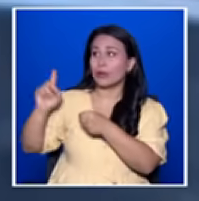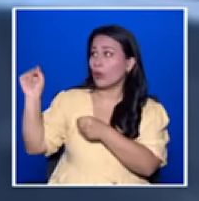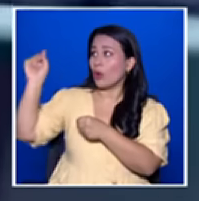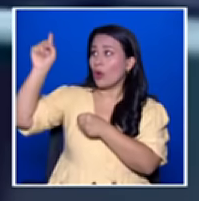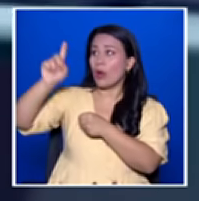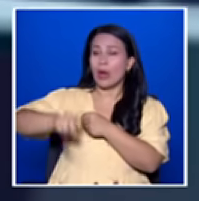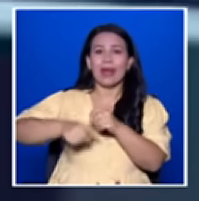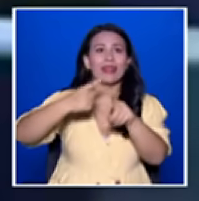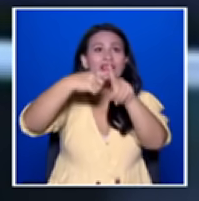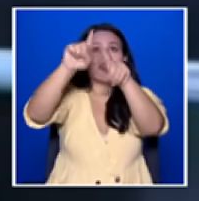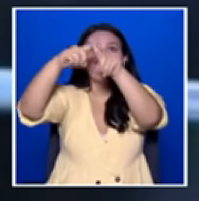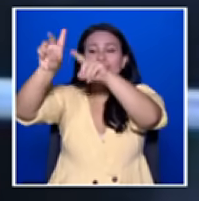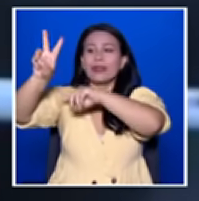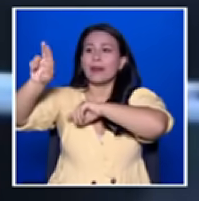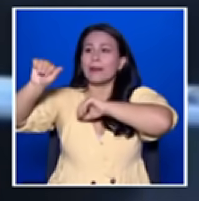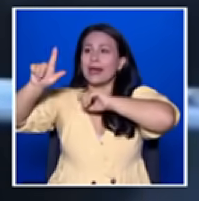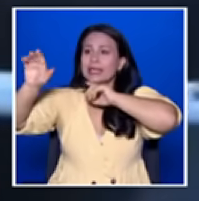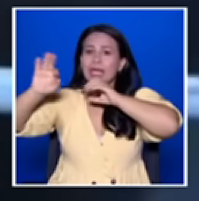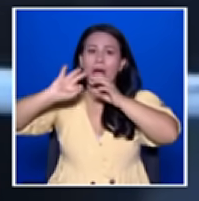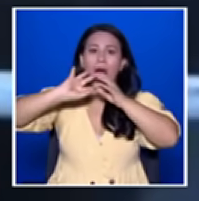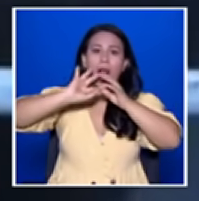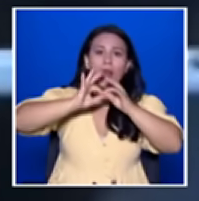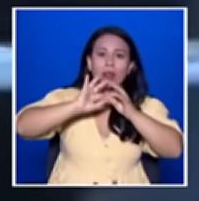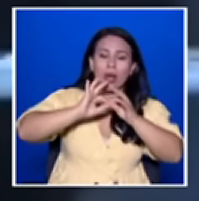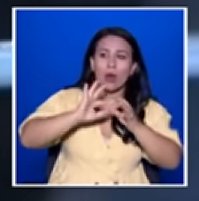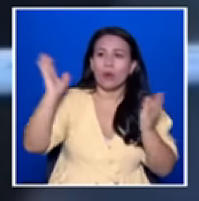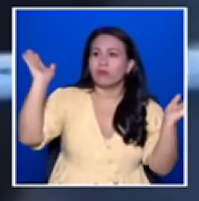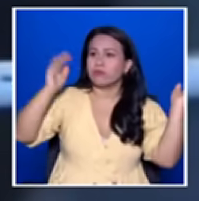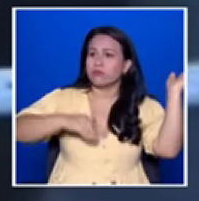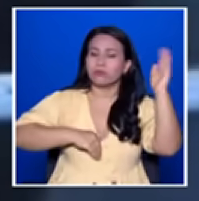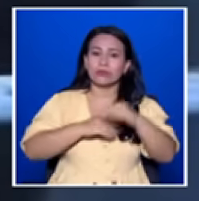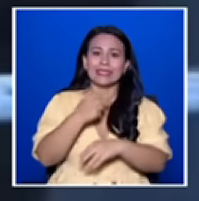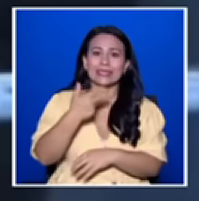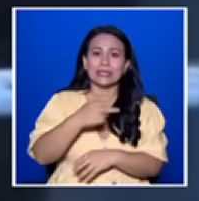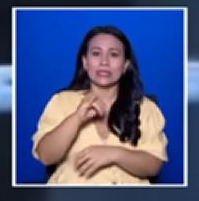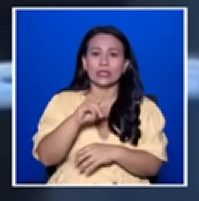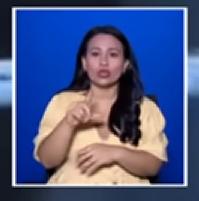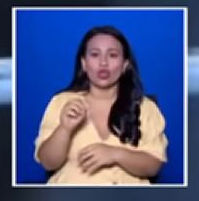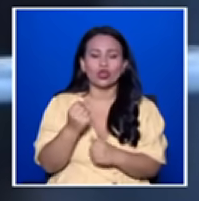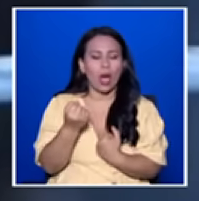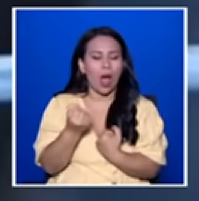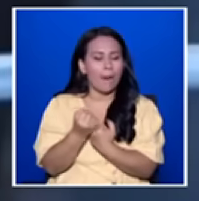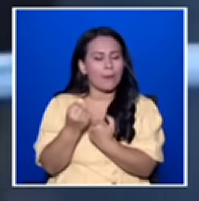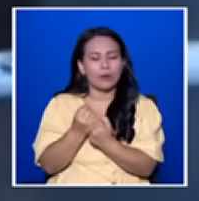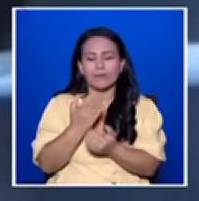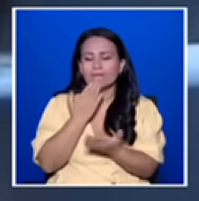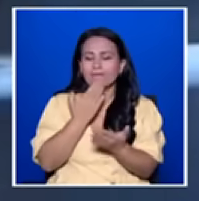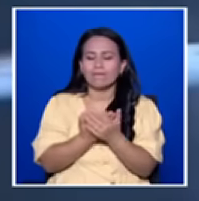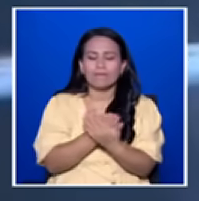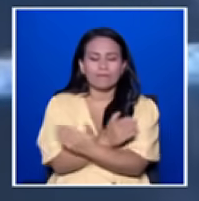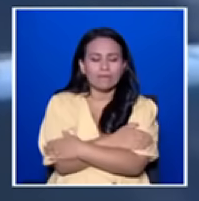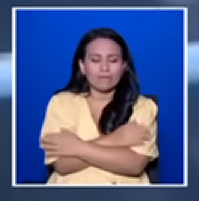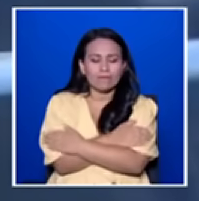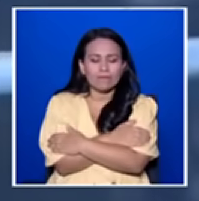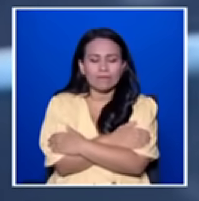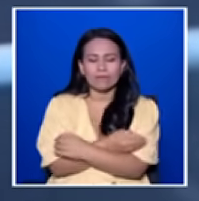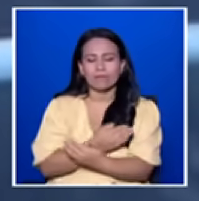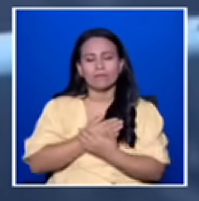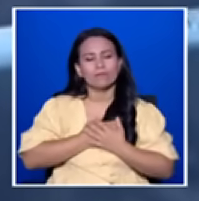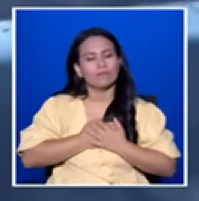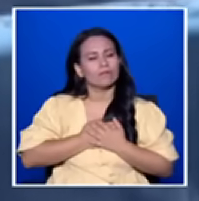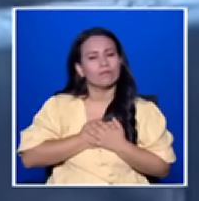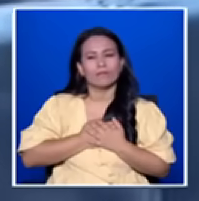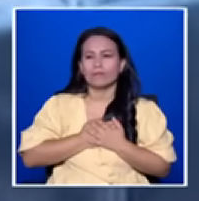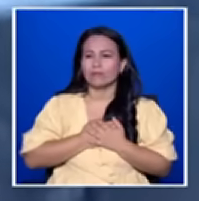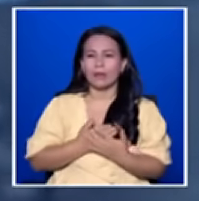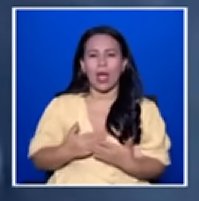gente de los otros valles, de Calderón, de Los Chillos, a apoyarnos. O sea, eso también